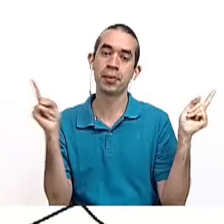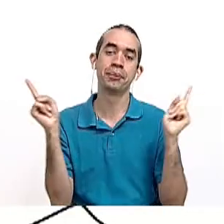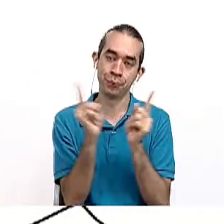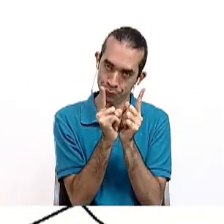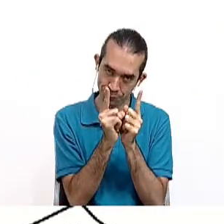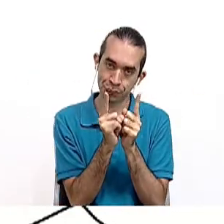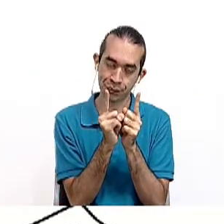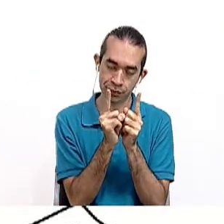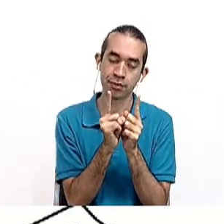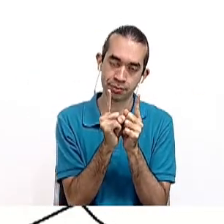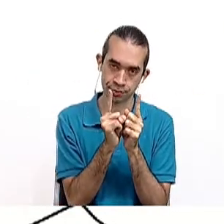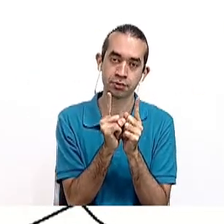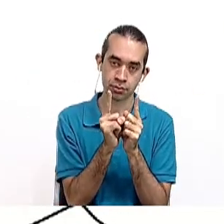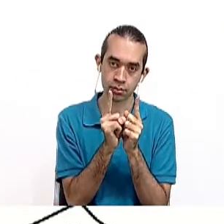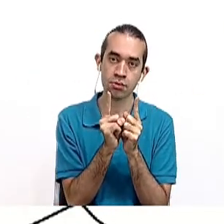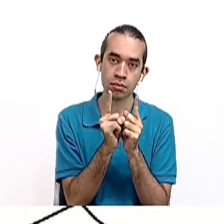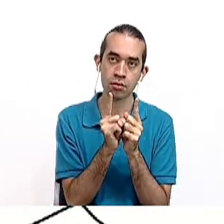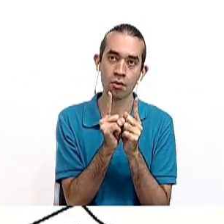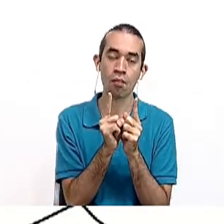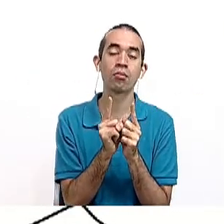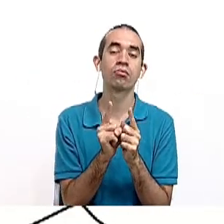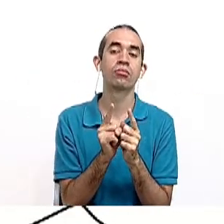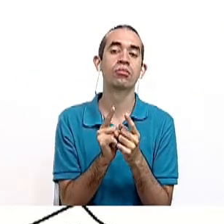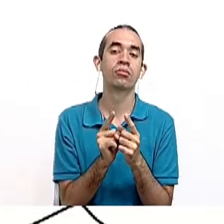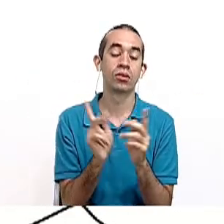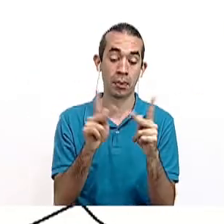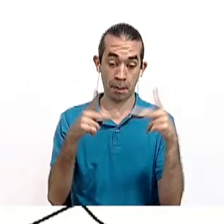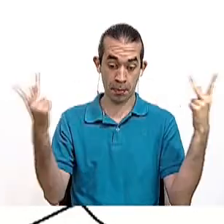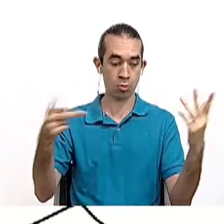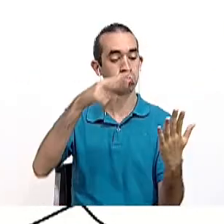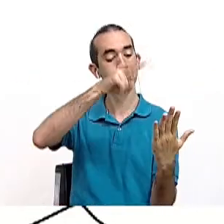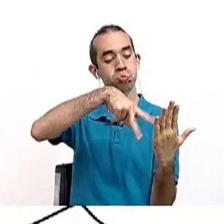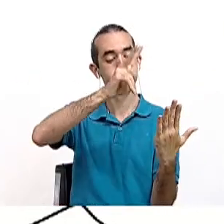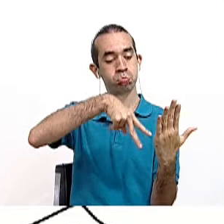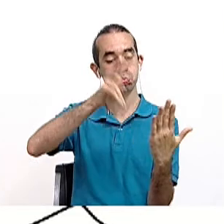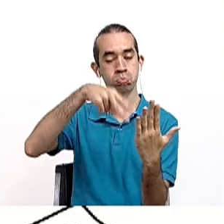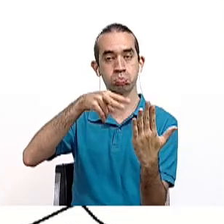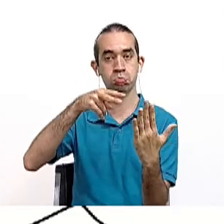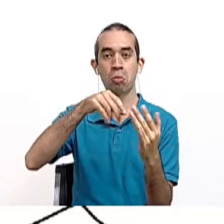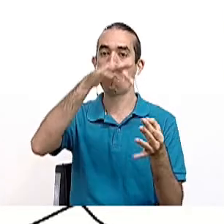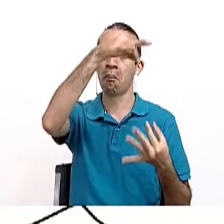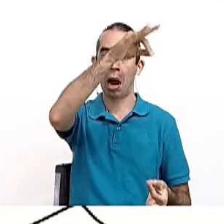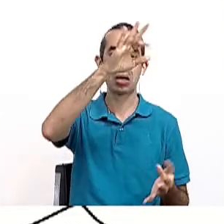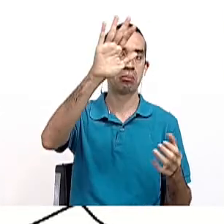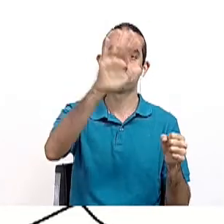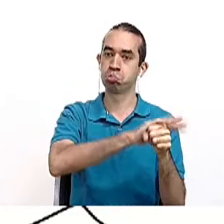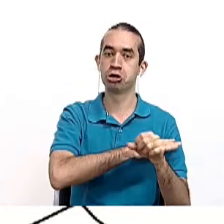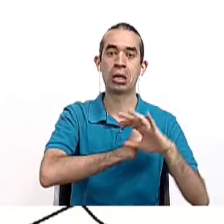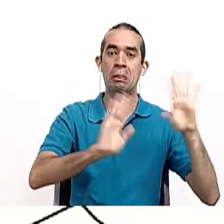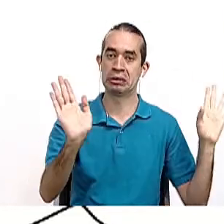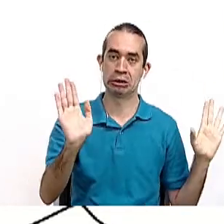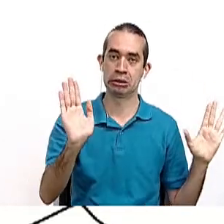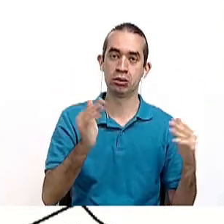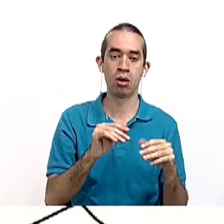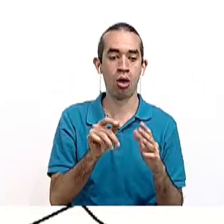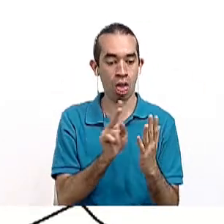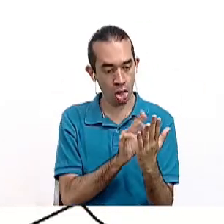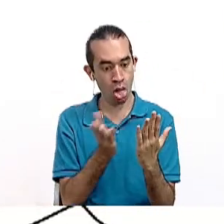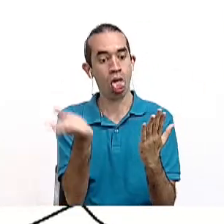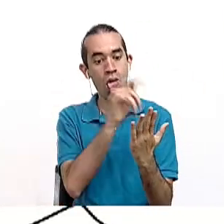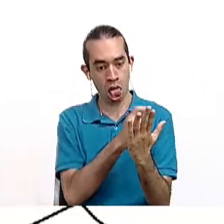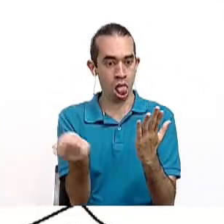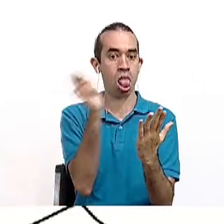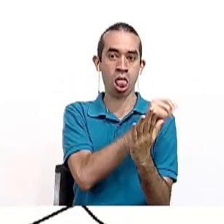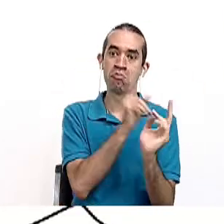breve, ¿sí? Cuando leemos en un periódico, notamos que no pasa de una página generalmente.